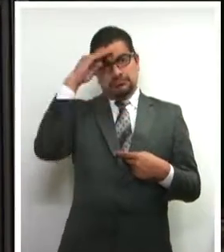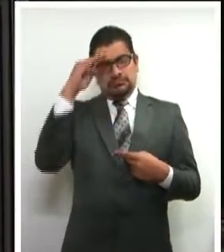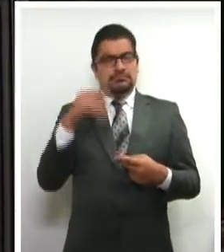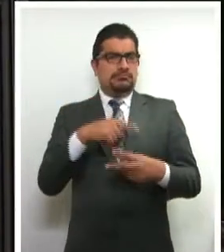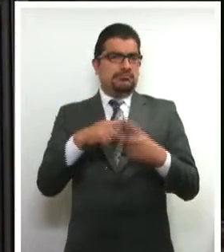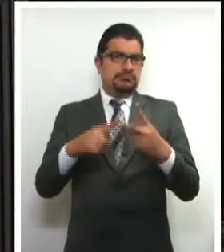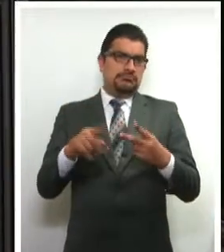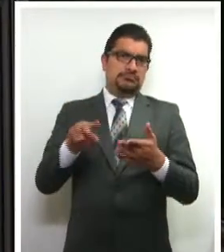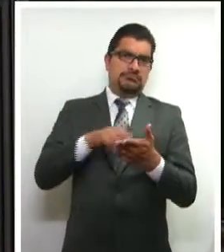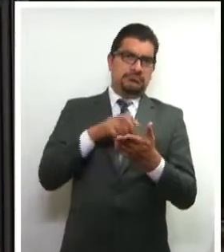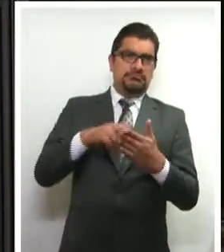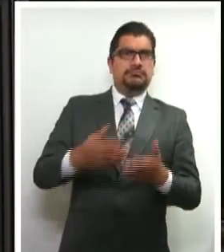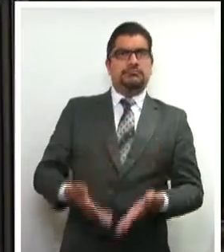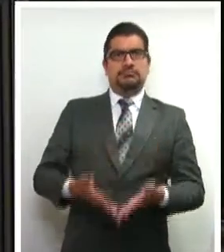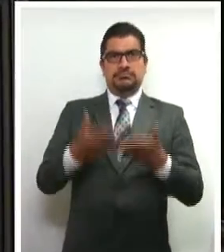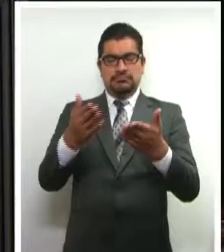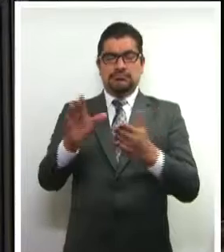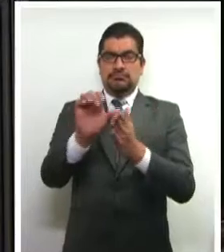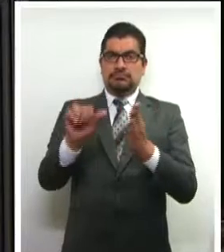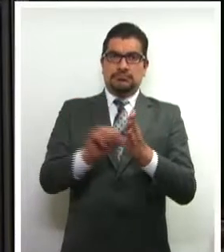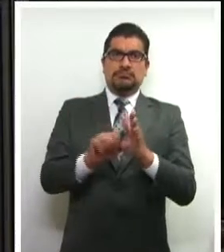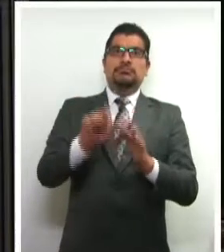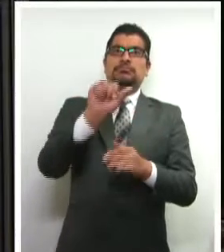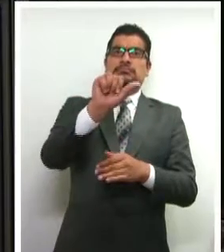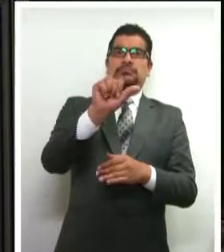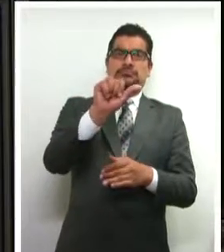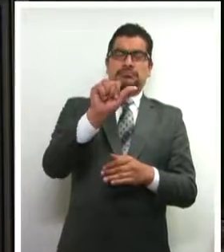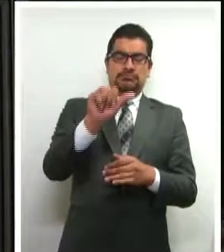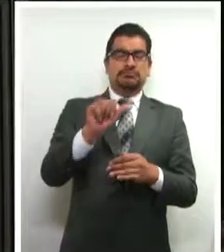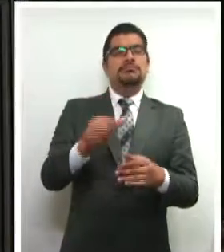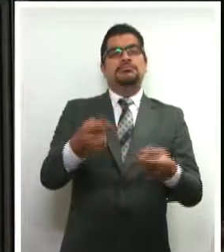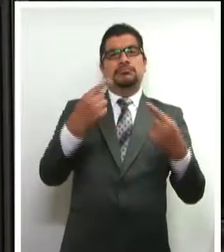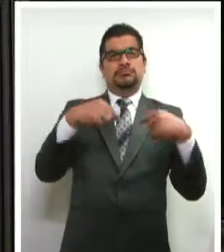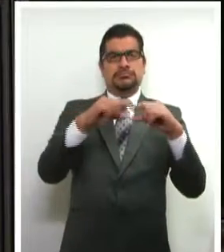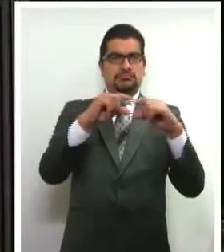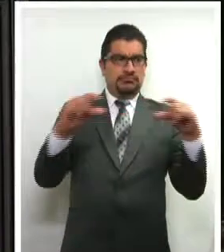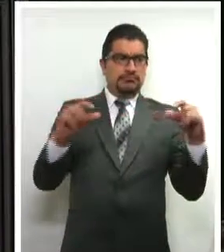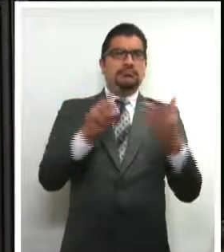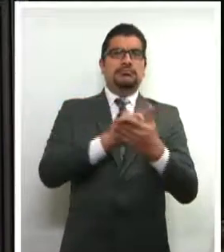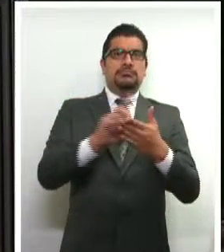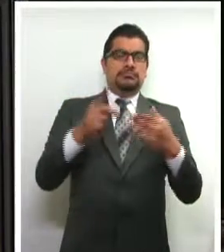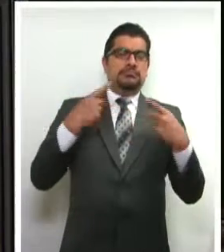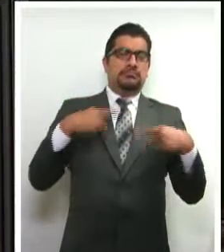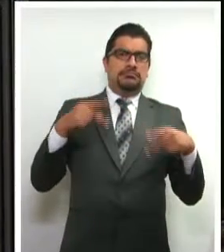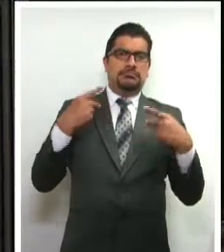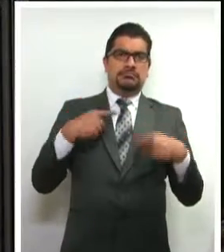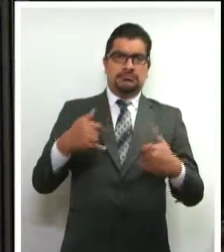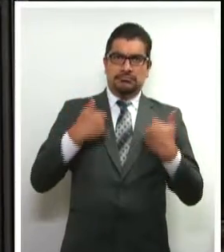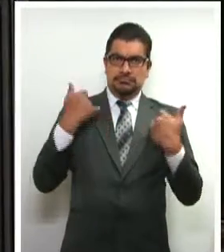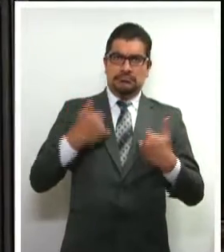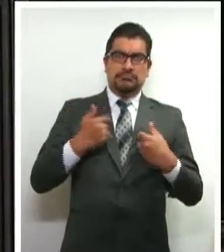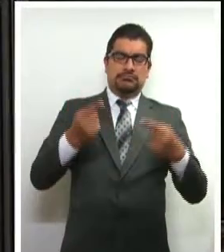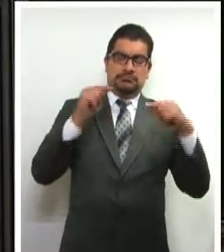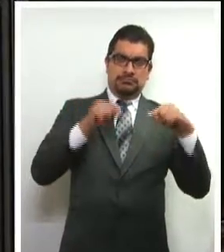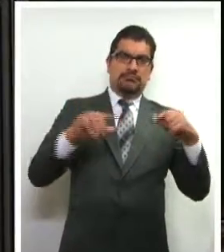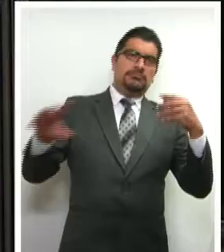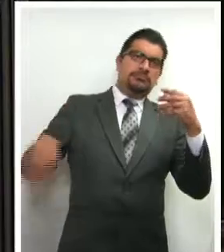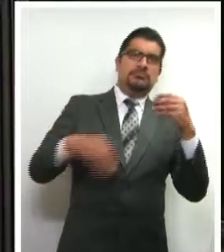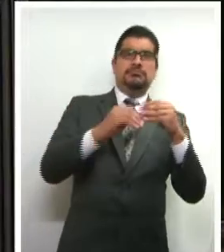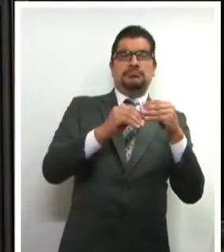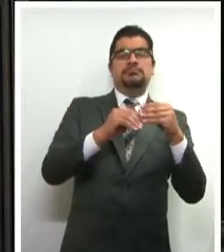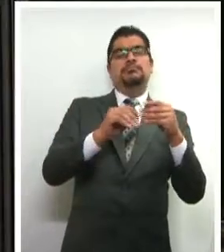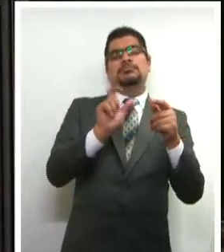siguientes modificaciones. En el artículo 16, en el apartado de los derechos de las personas jóvenes, agregar